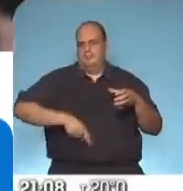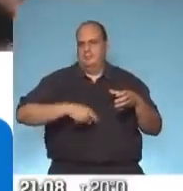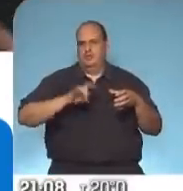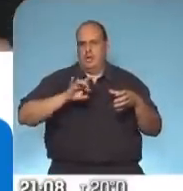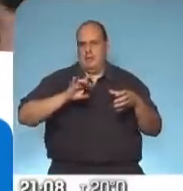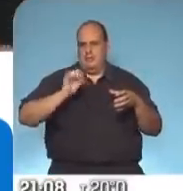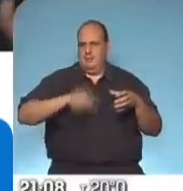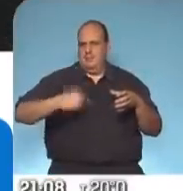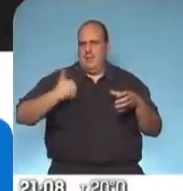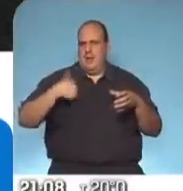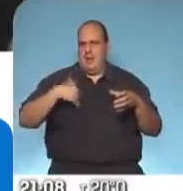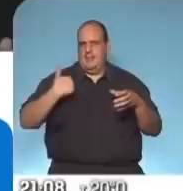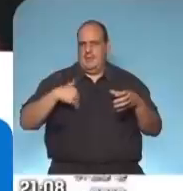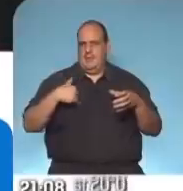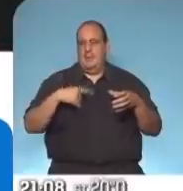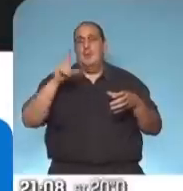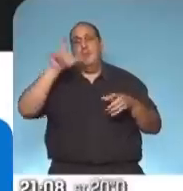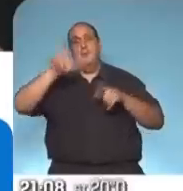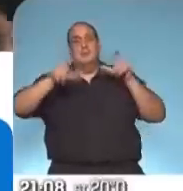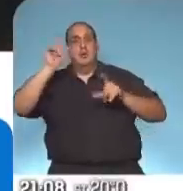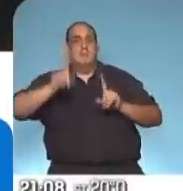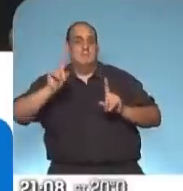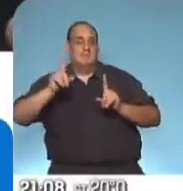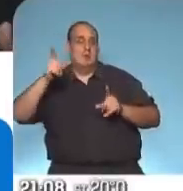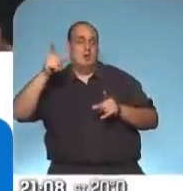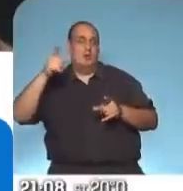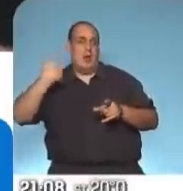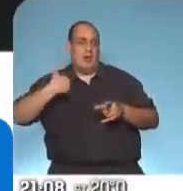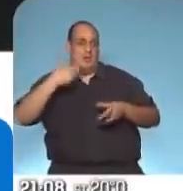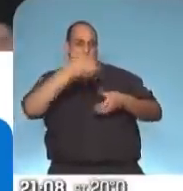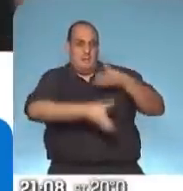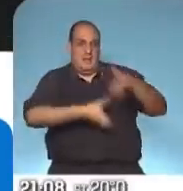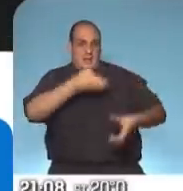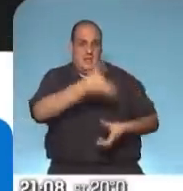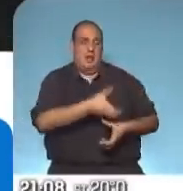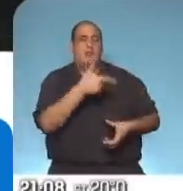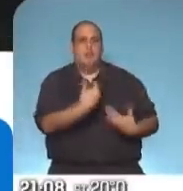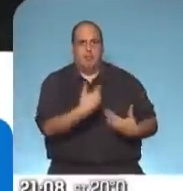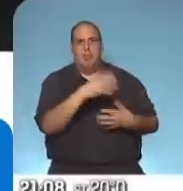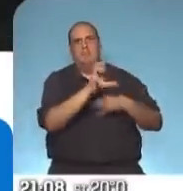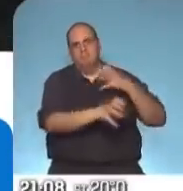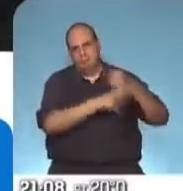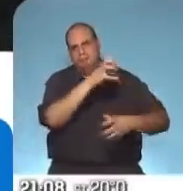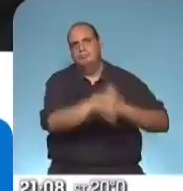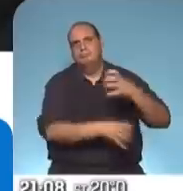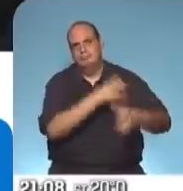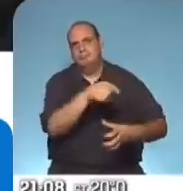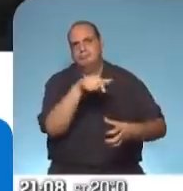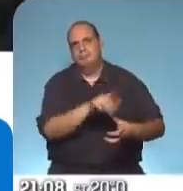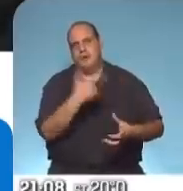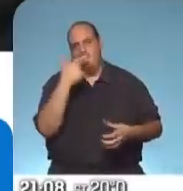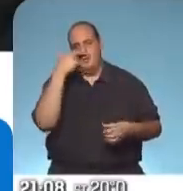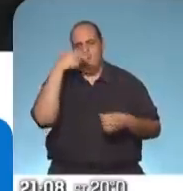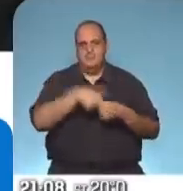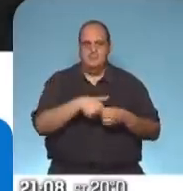para garantizar las inversiones digamos, en nuestro país y que podamos desarrollar todo el potencial que tenemos a nivel de